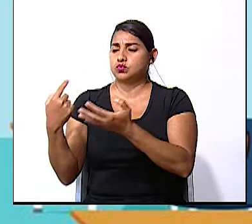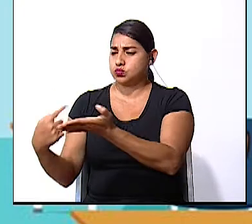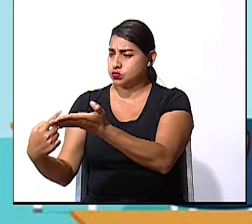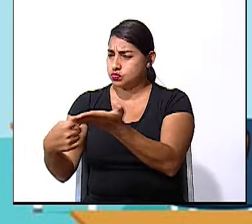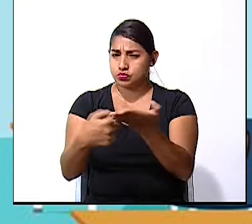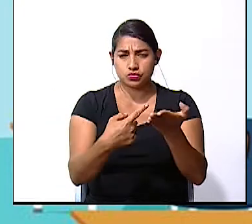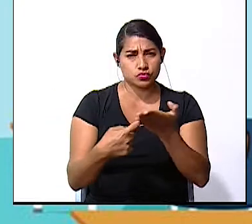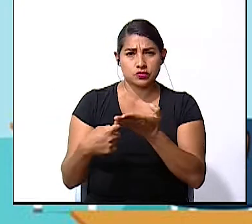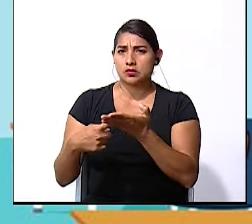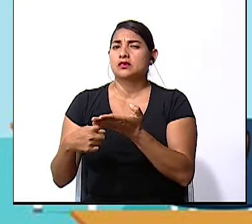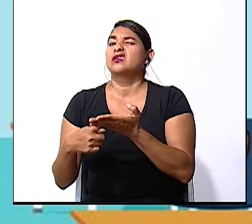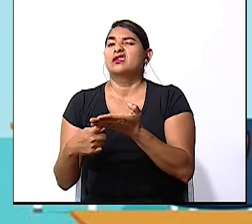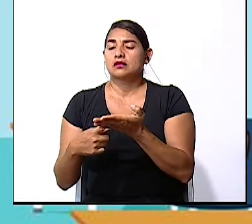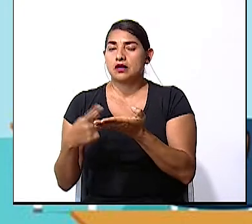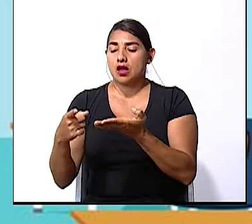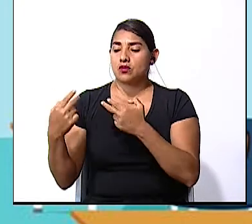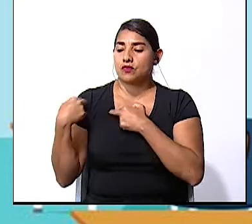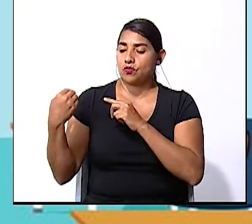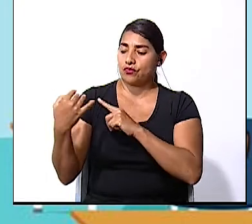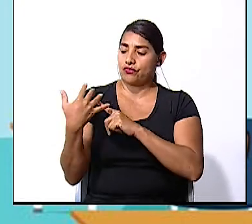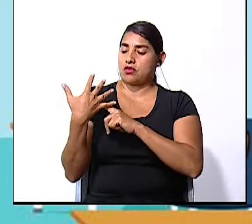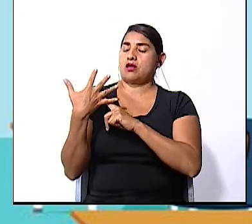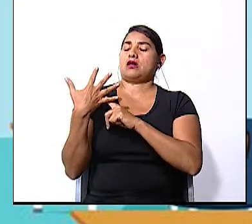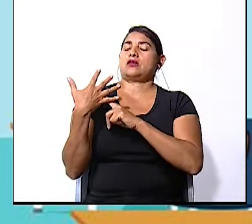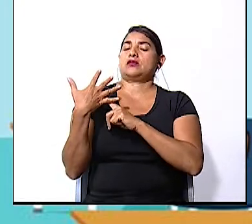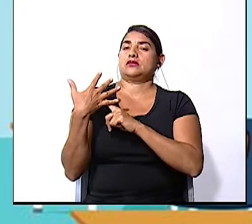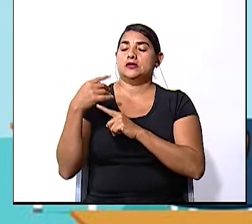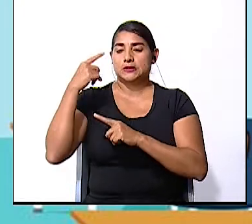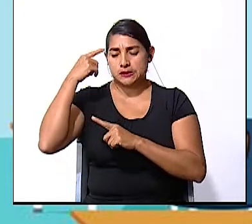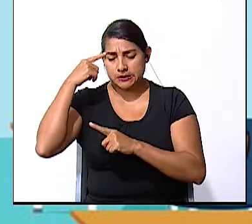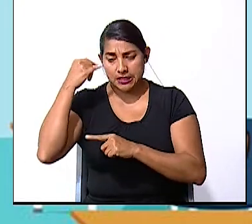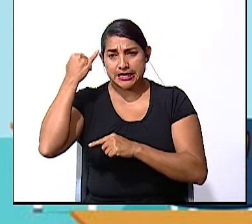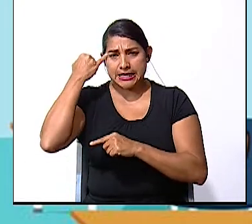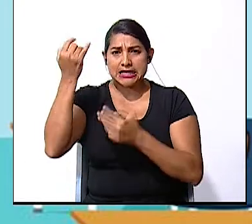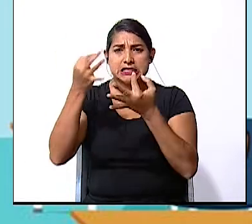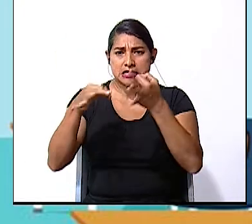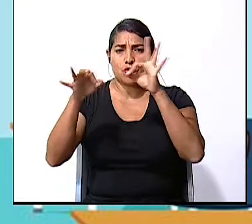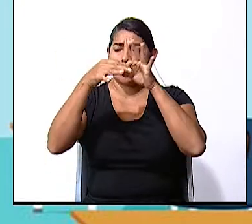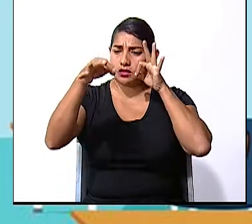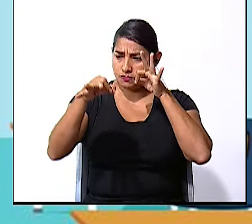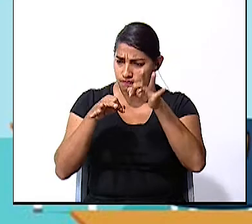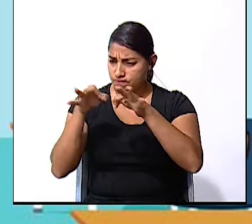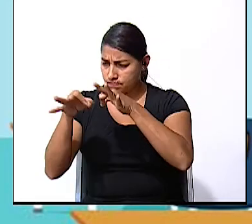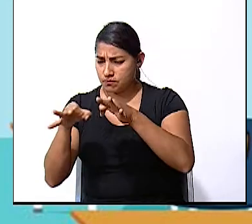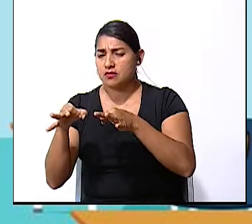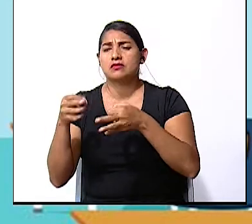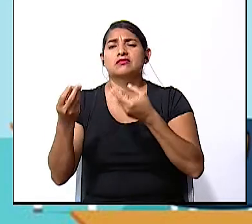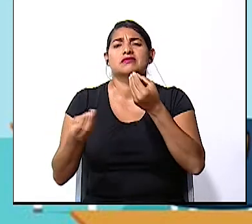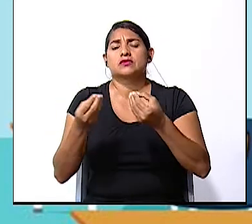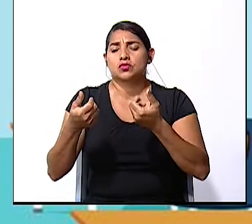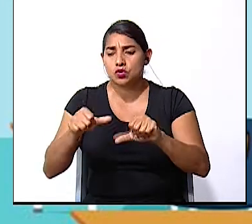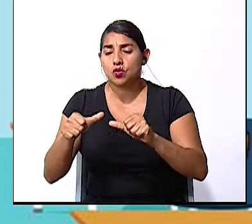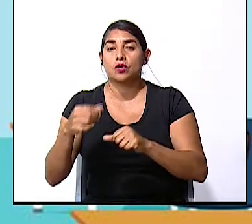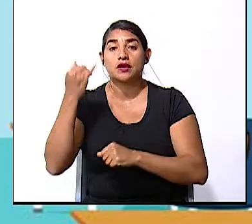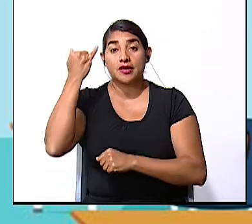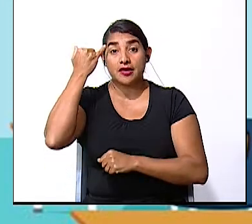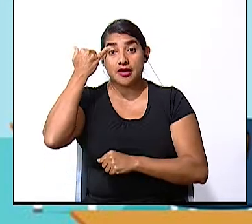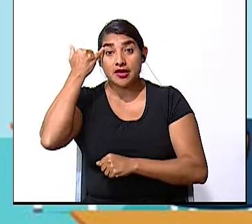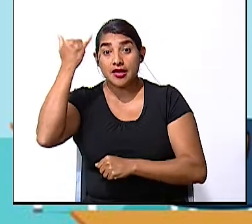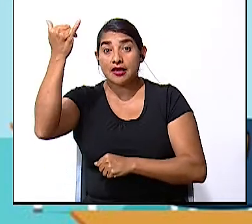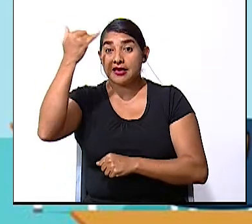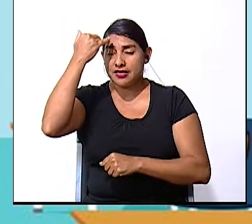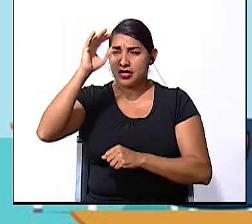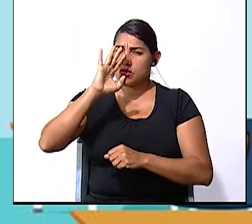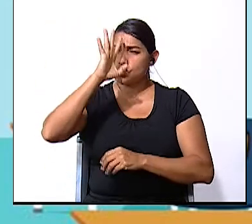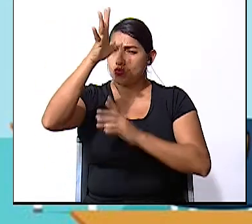tuvieron esa influencia y esas ideas tan importantes de lo que fue las ideas de la